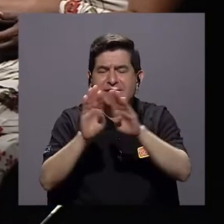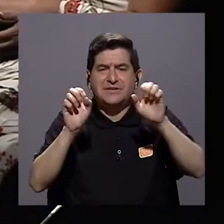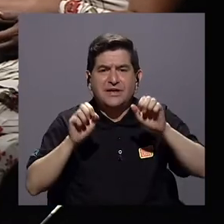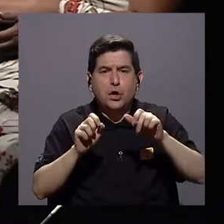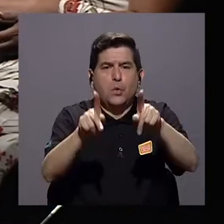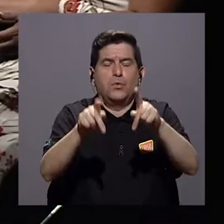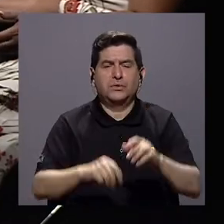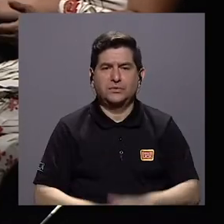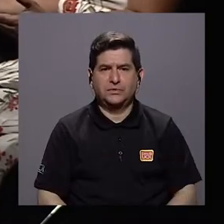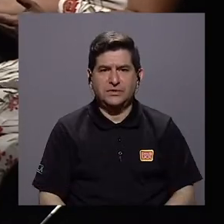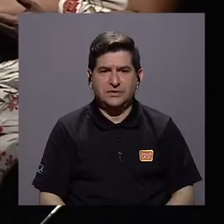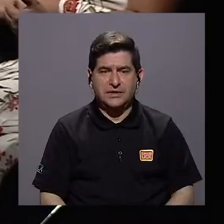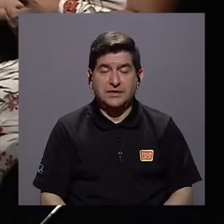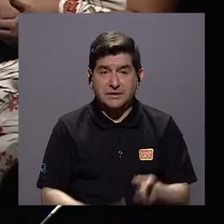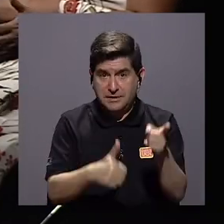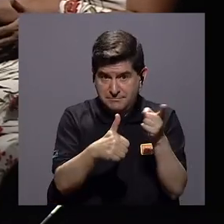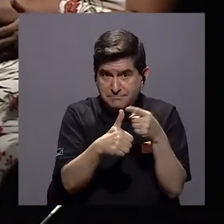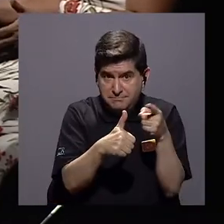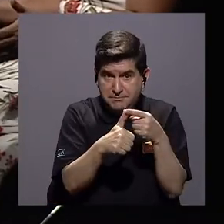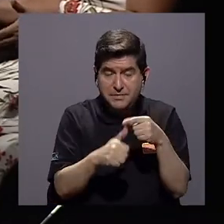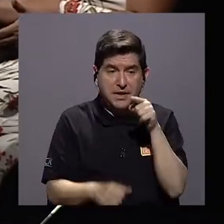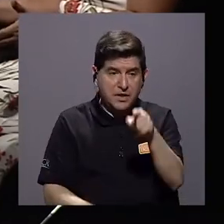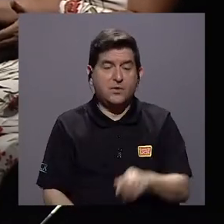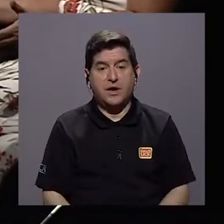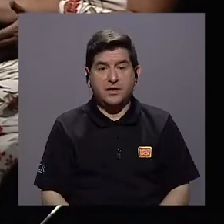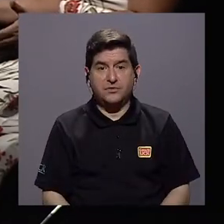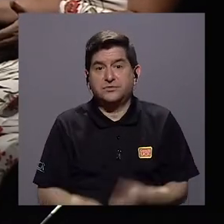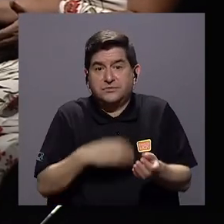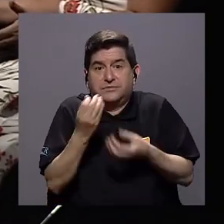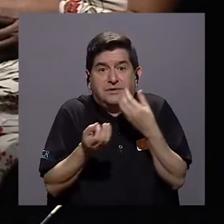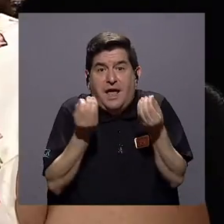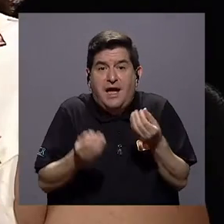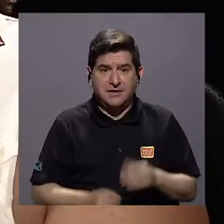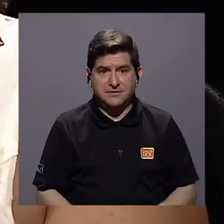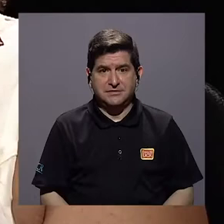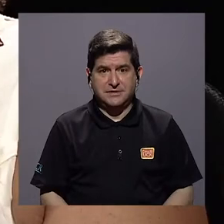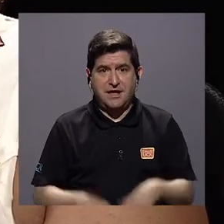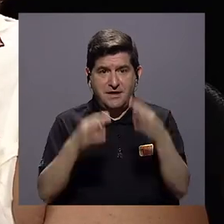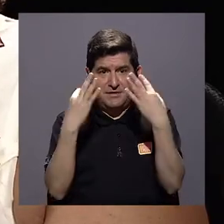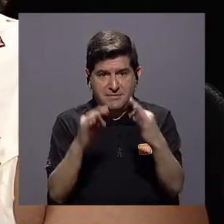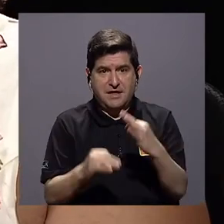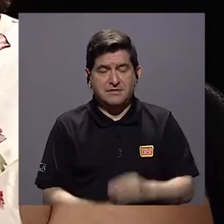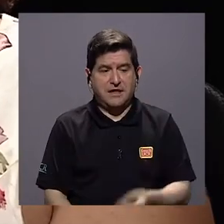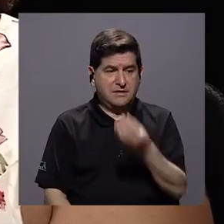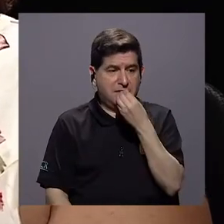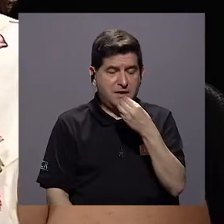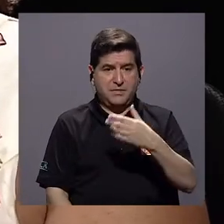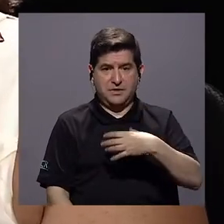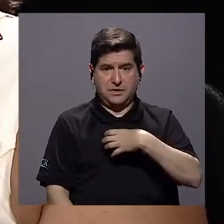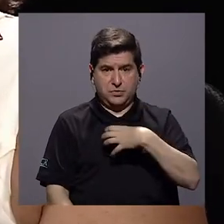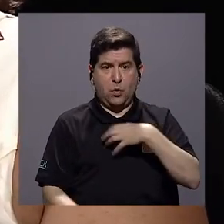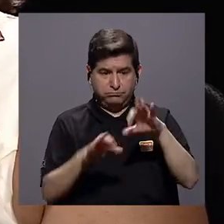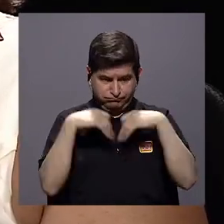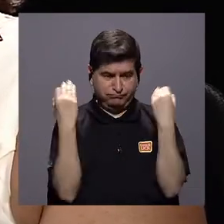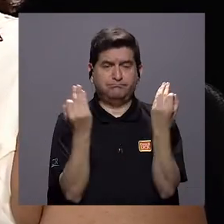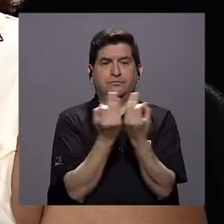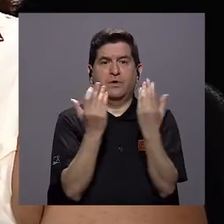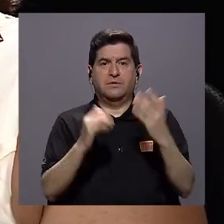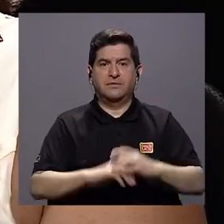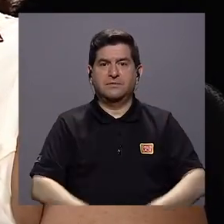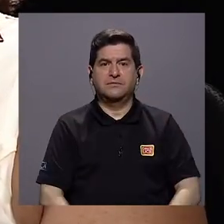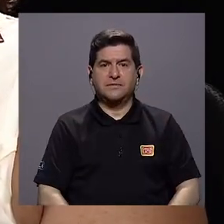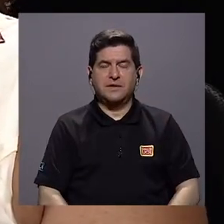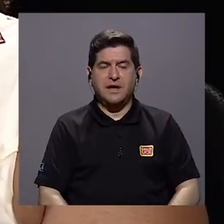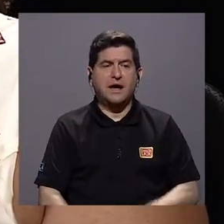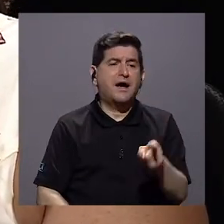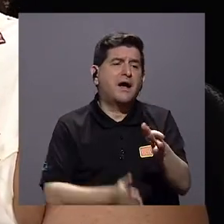puertas y primero pues ellos se ocupan de poder llevar el pan a sus mesas. Uh-huh. Entonces,